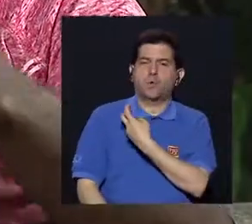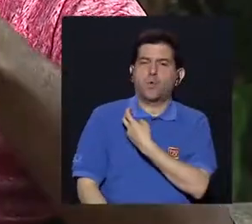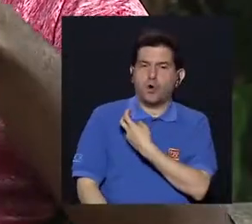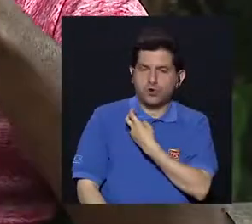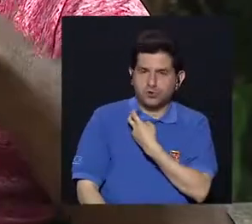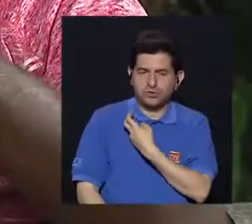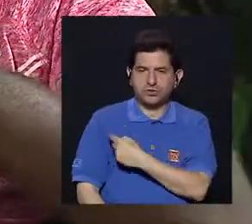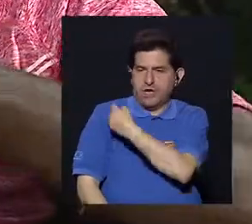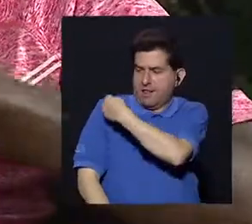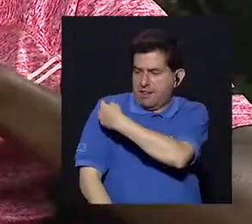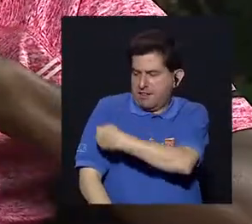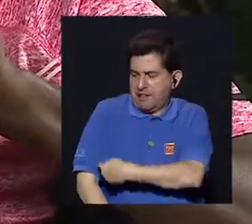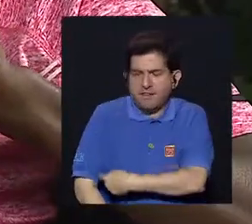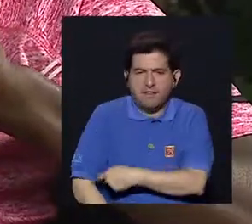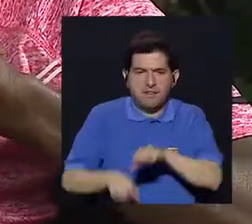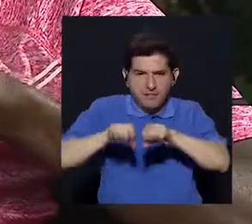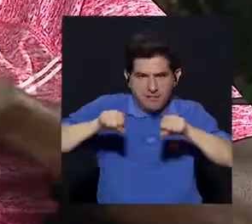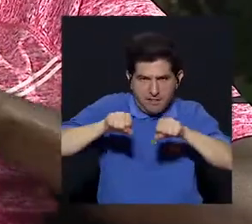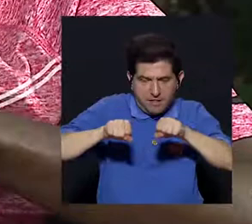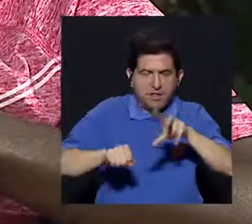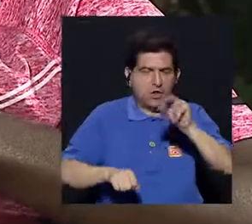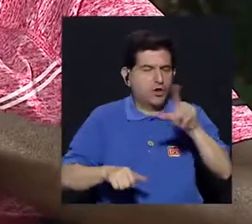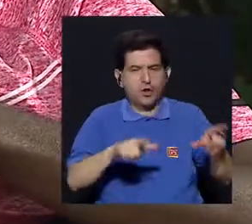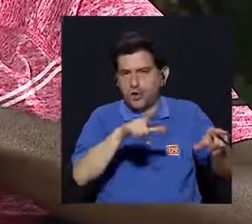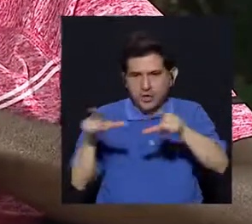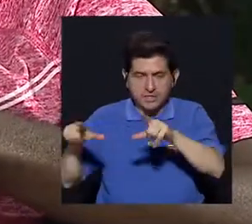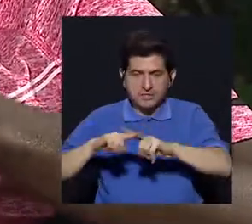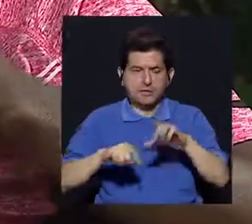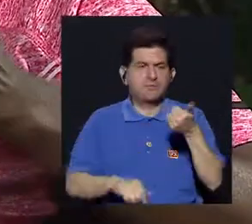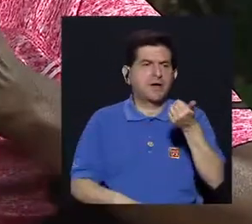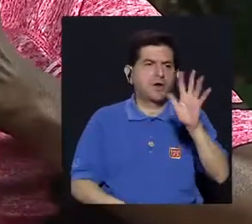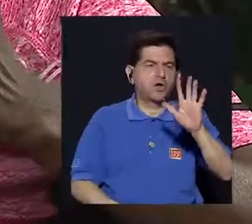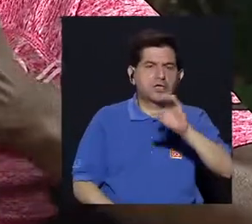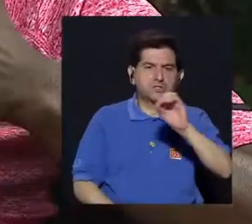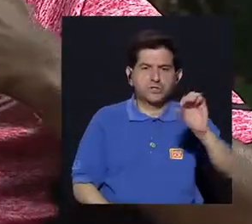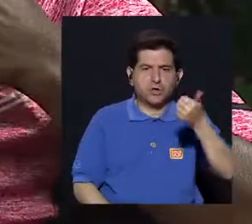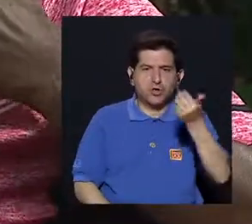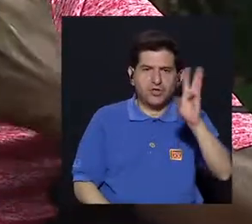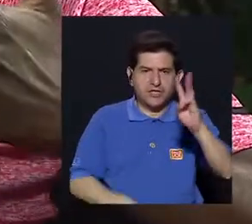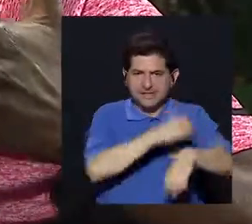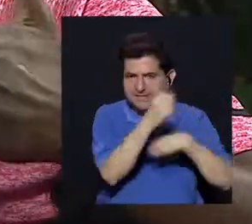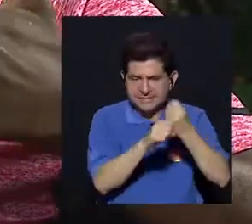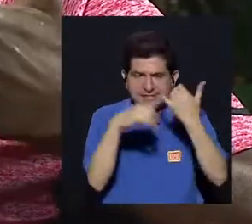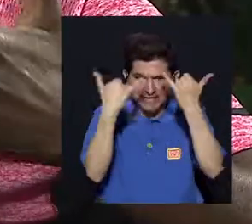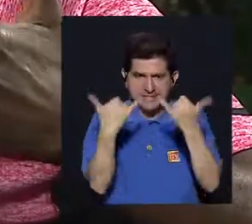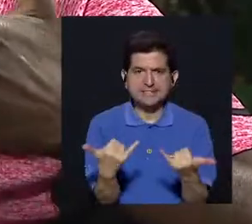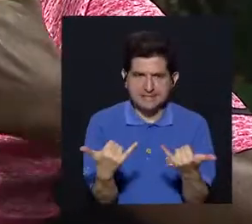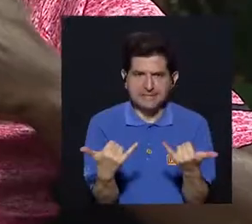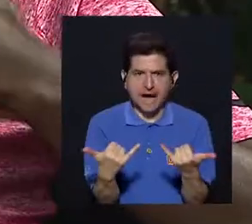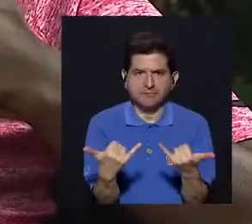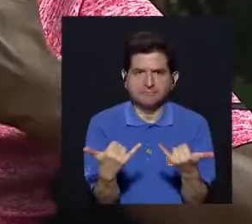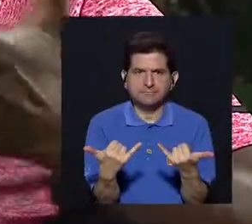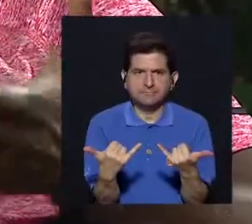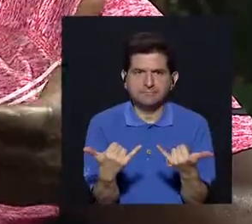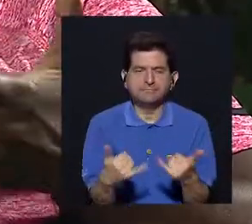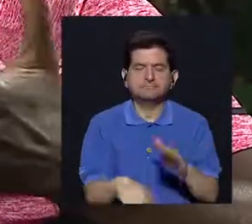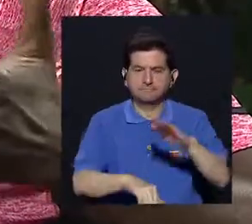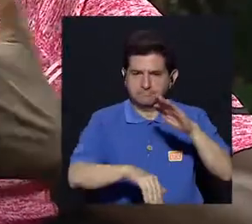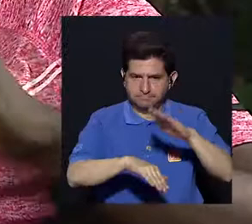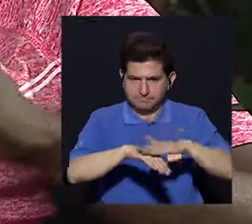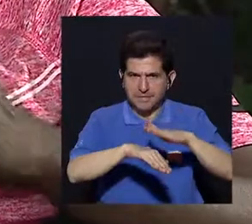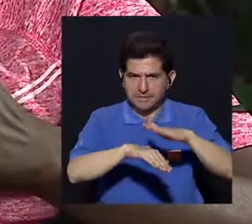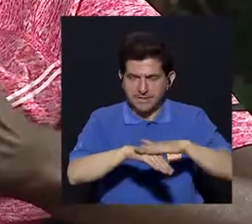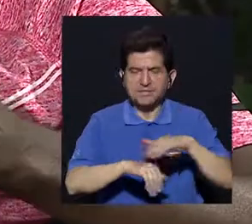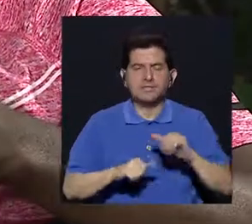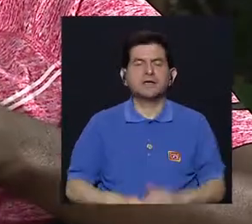y los ligamentos no están listos, pero hay cierta edad, 15, 16 años, ya se puede empezar a utilizar el